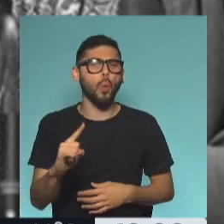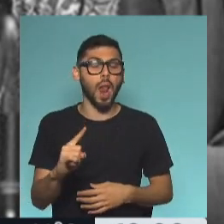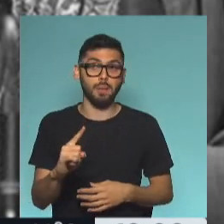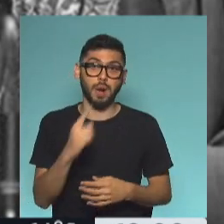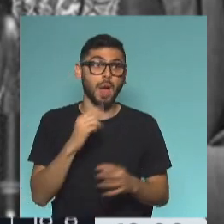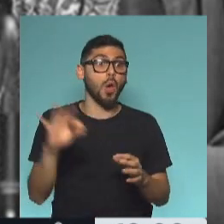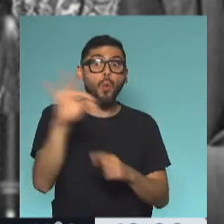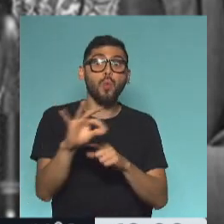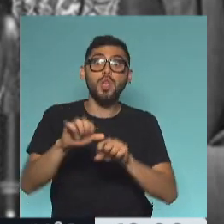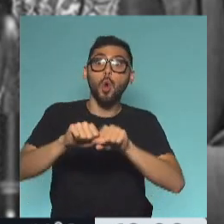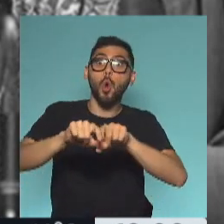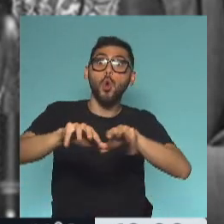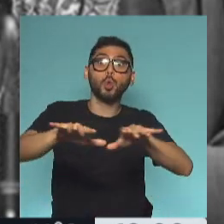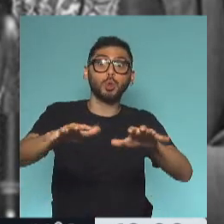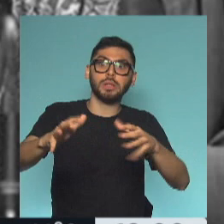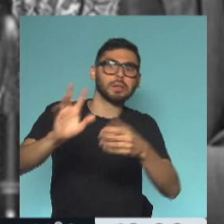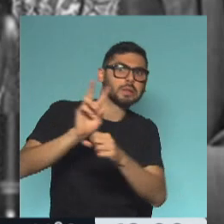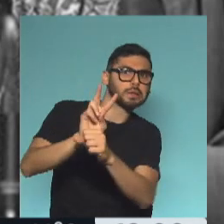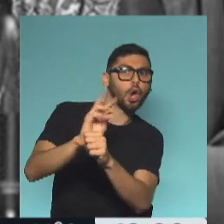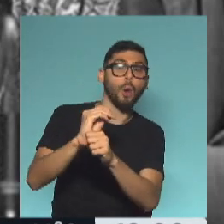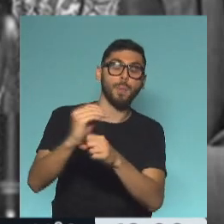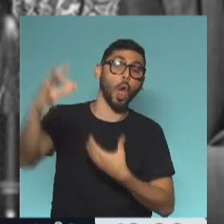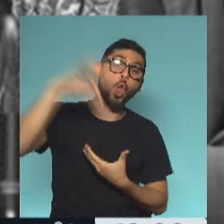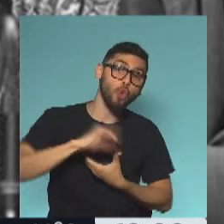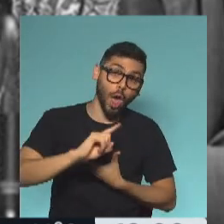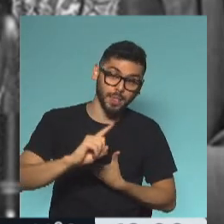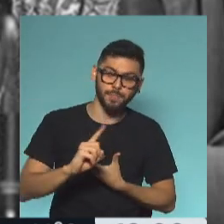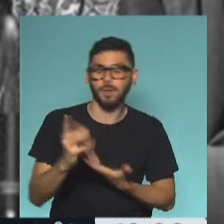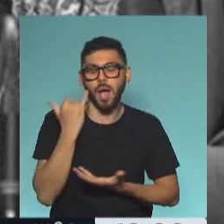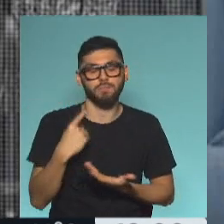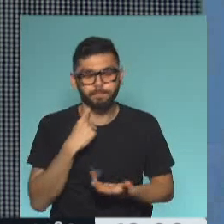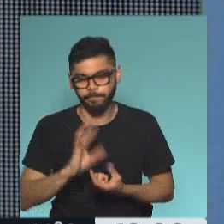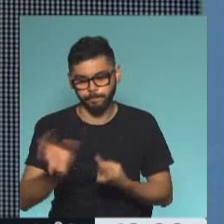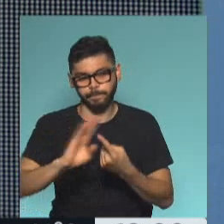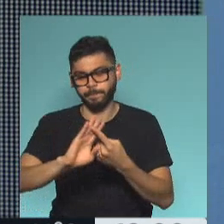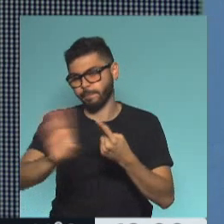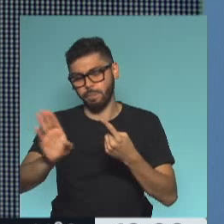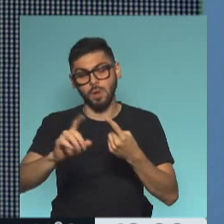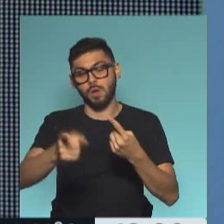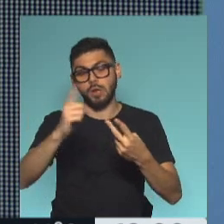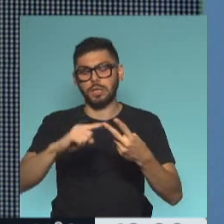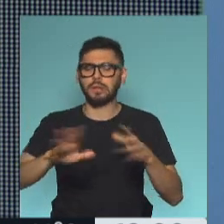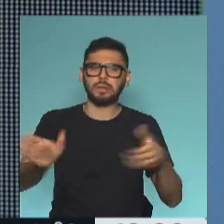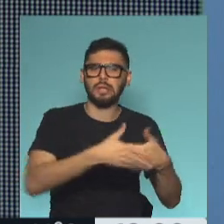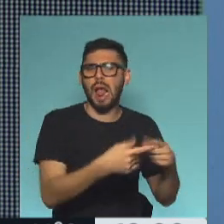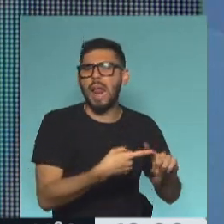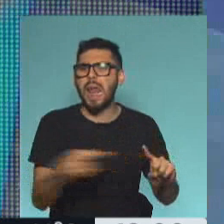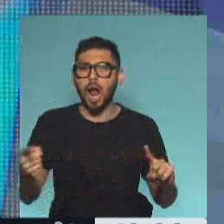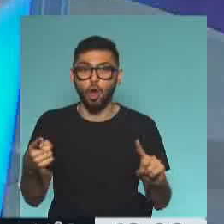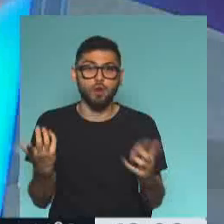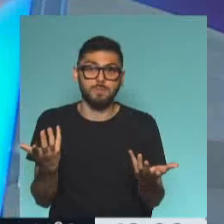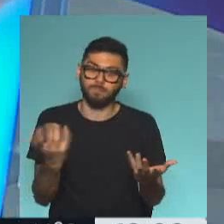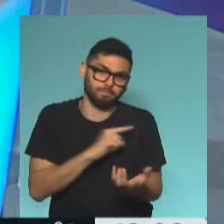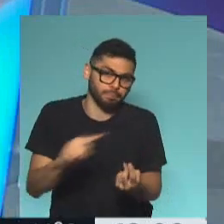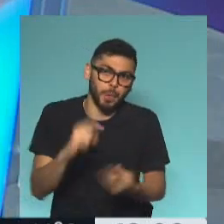desarrolle un virus, que no entre a tu país. Bueno, ese ya no lo podemos hacer. Sí, el segundo sería hacer un cierre muy estricto, muy largo. Bueno, la situación económica no da.